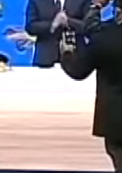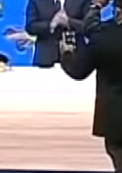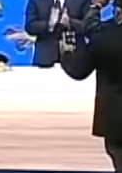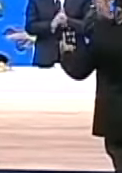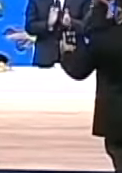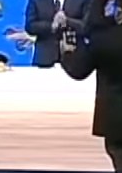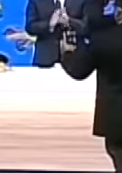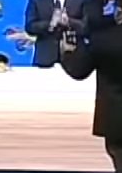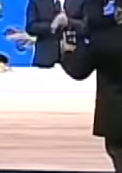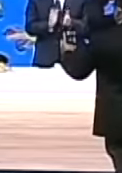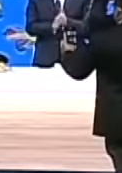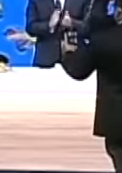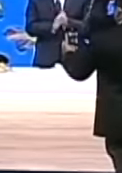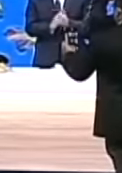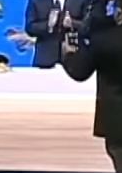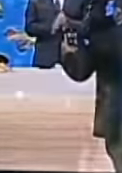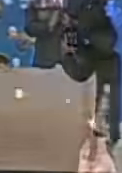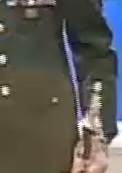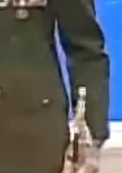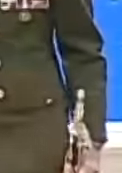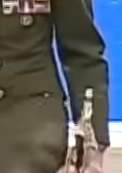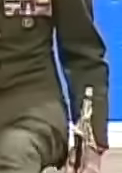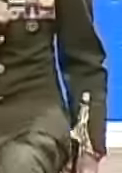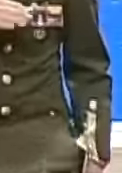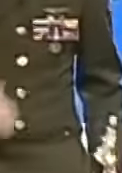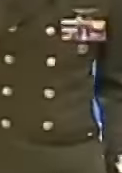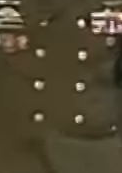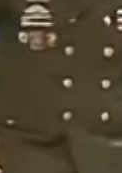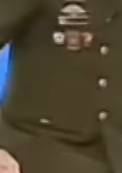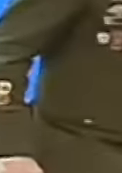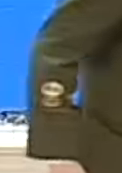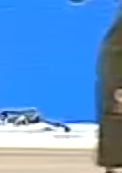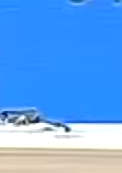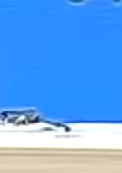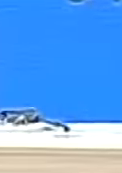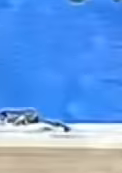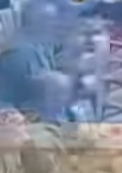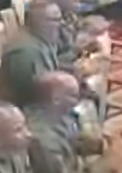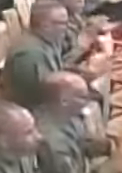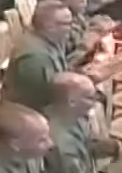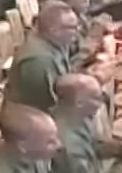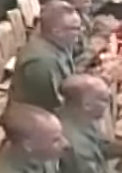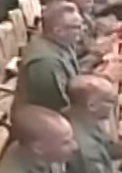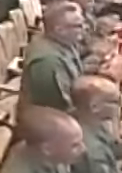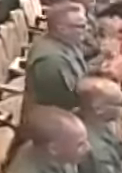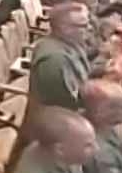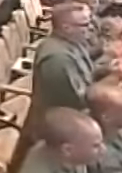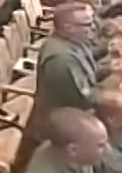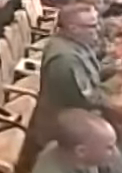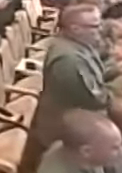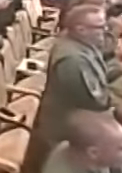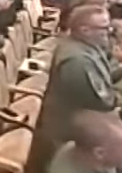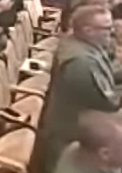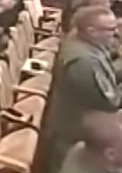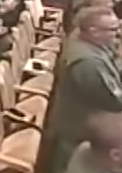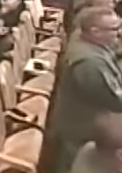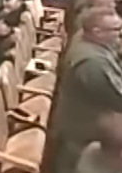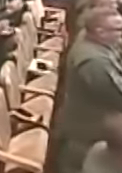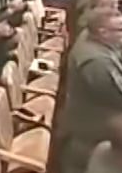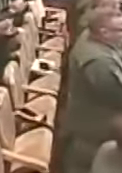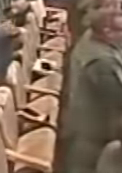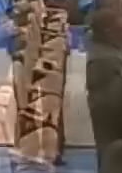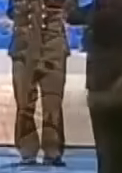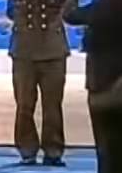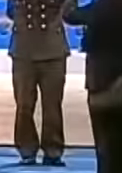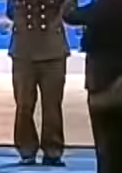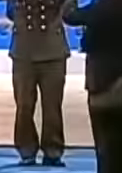del Teatro Teresa Carreño, historiador y escritor experto en la controversia territorial entre Venezuela y Guyana sobre